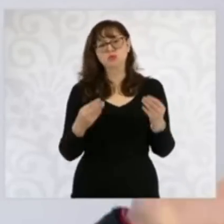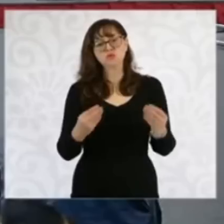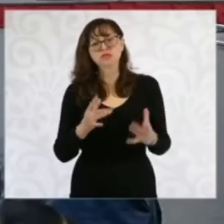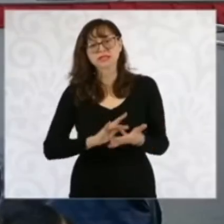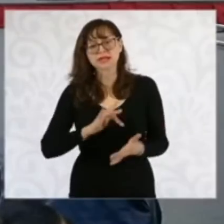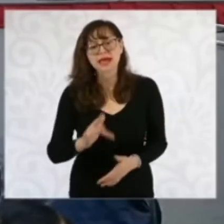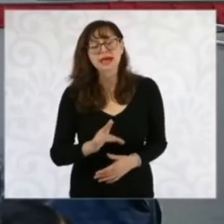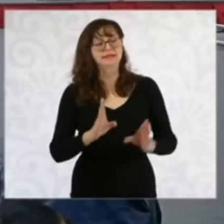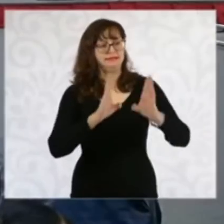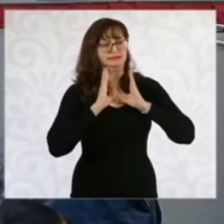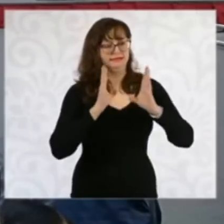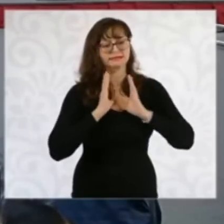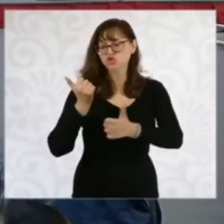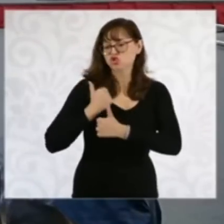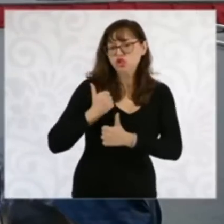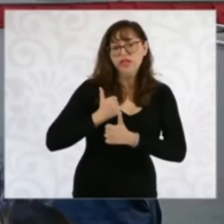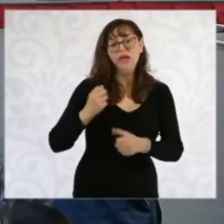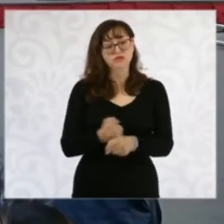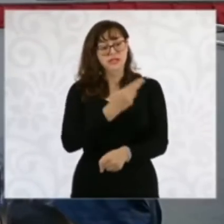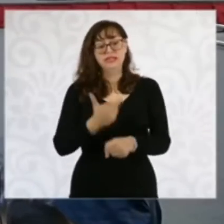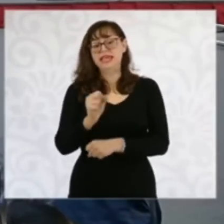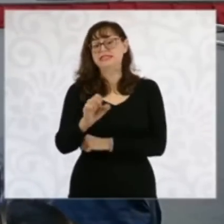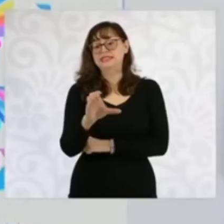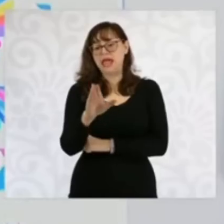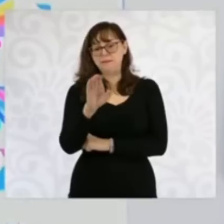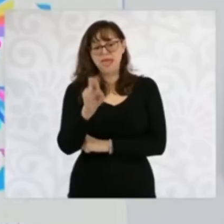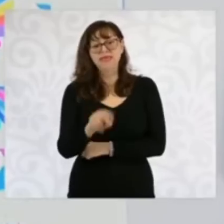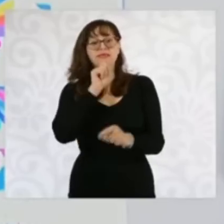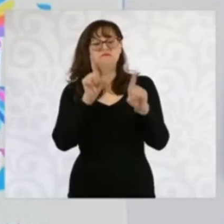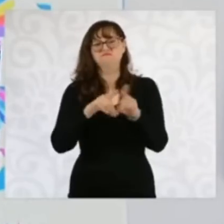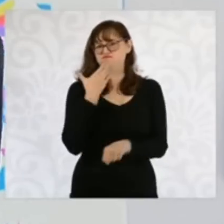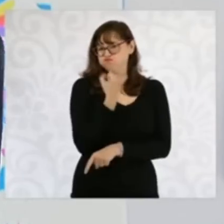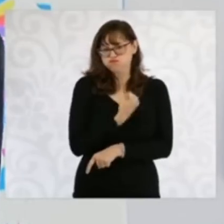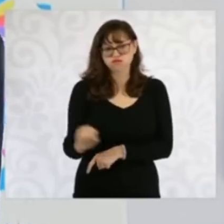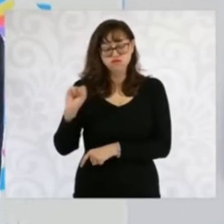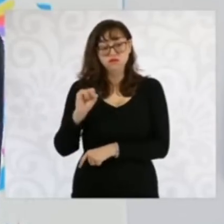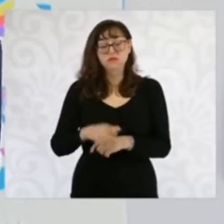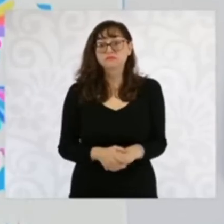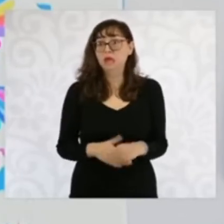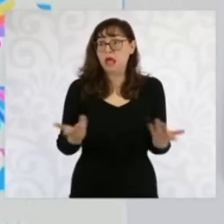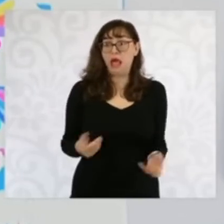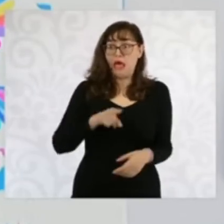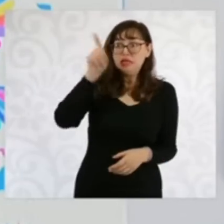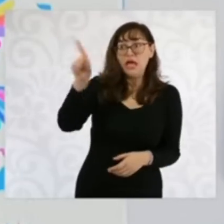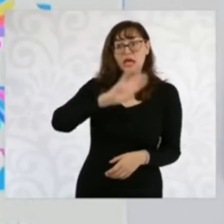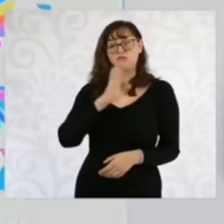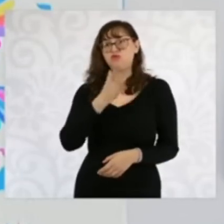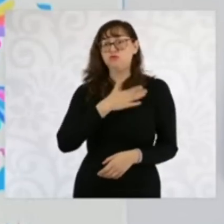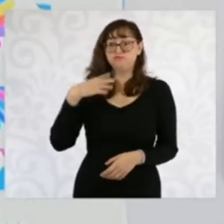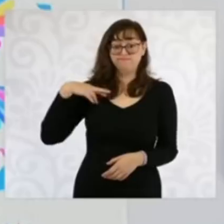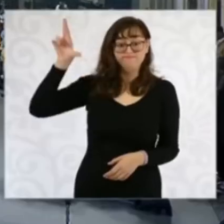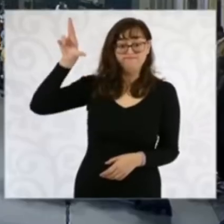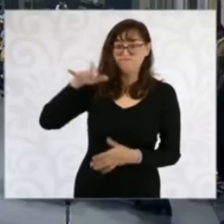la Secretaría de Bienestar, que está preparada para situaciones de este tipo, y en estos momentos lo único que hay que hacer es brindar nuestra